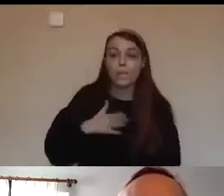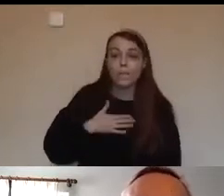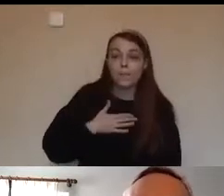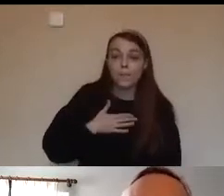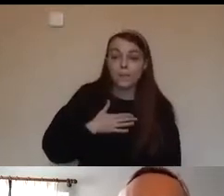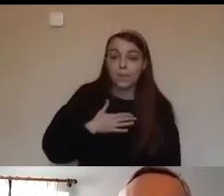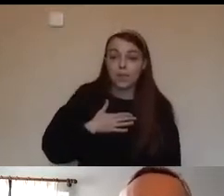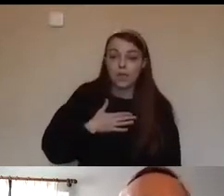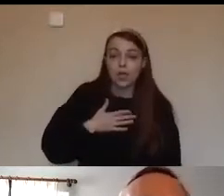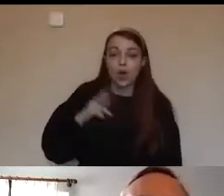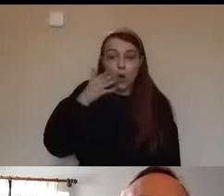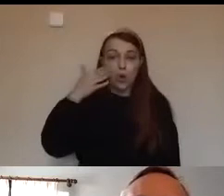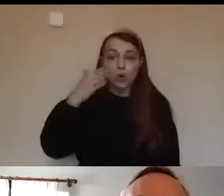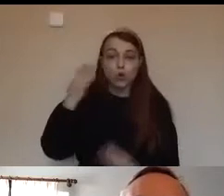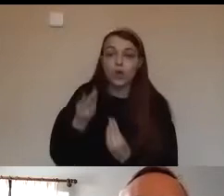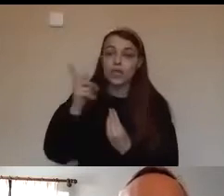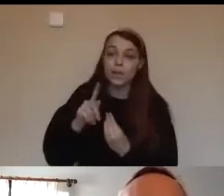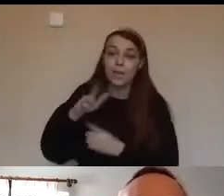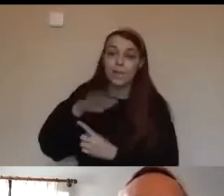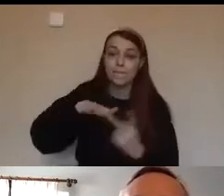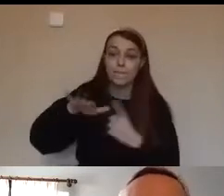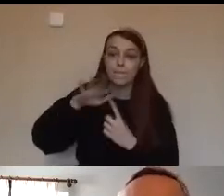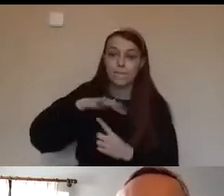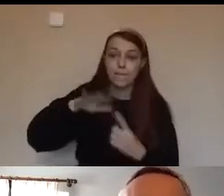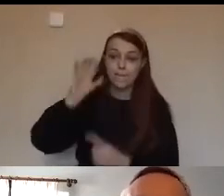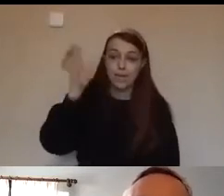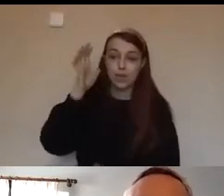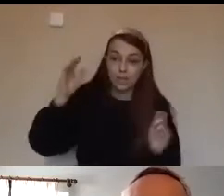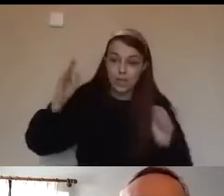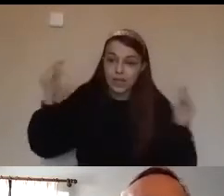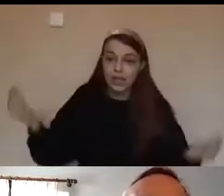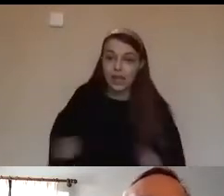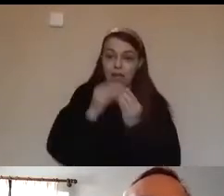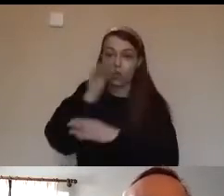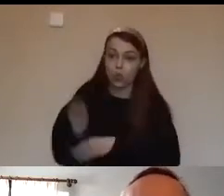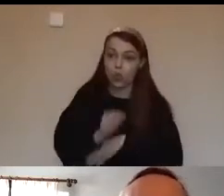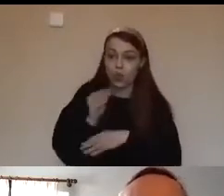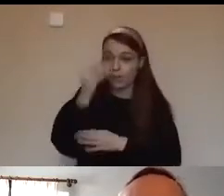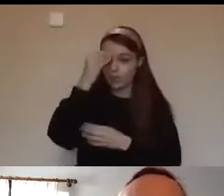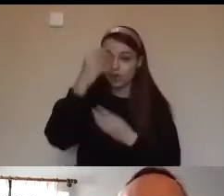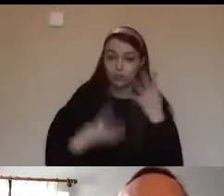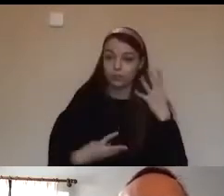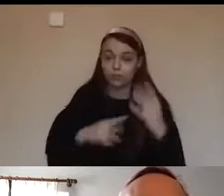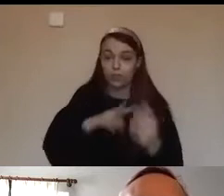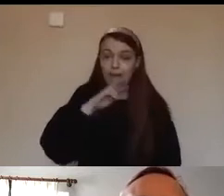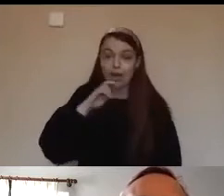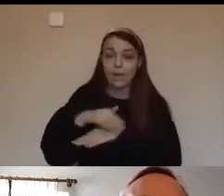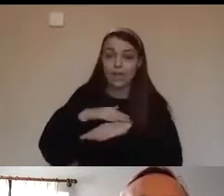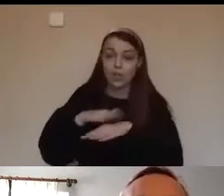y para proteger el medio ambiente. Así que estos son los principios que creemos que tienen que estar detrás del nuevo enfoque